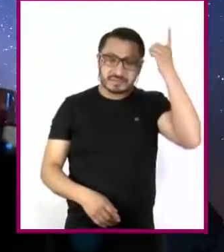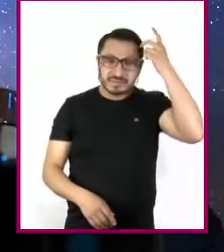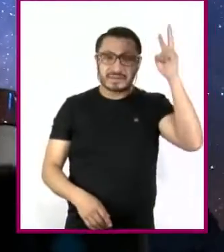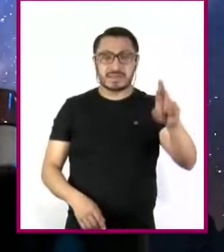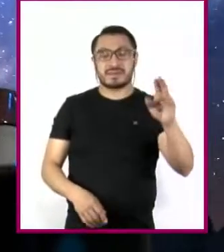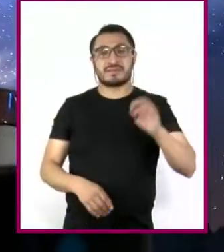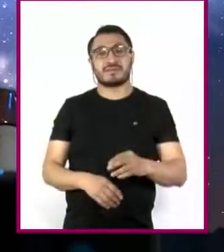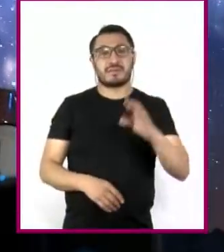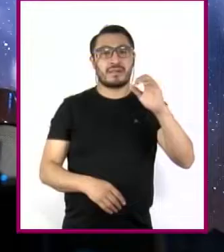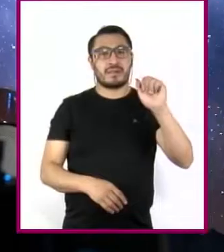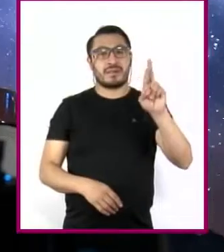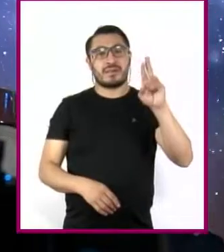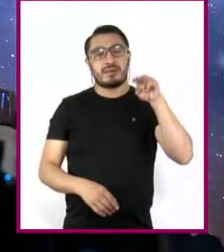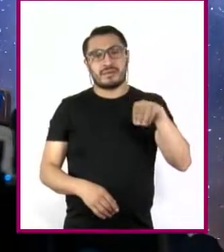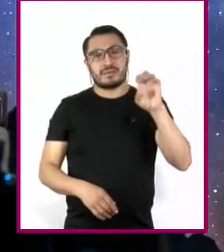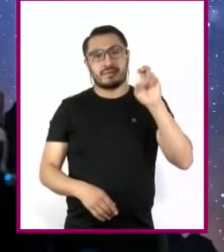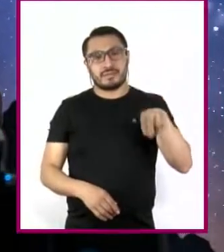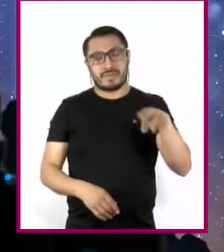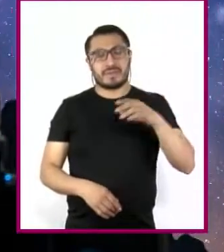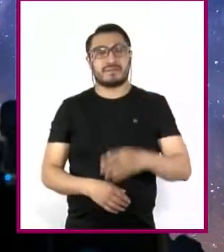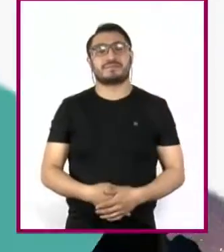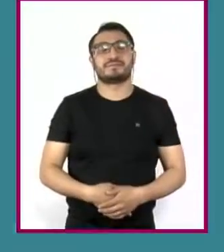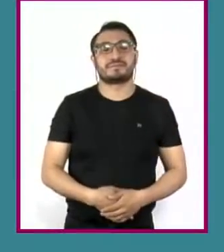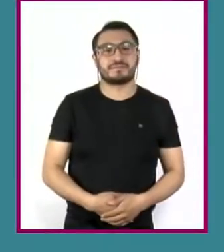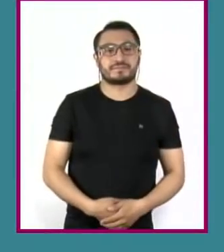doctora Carmen Grisel Méndez García.